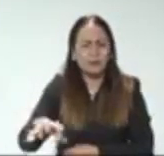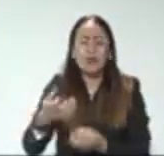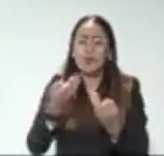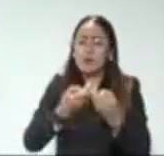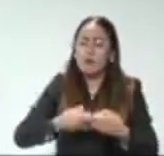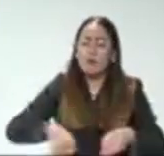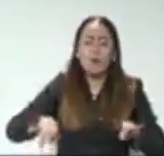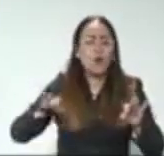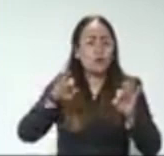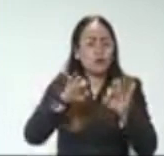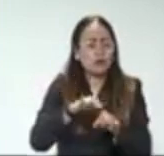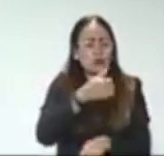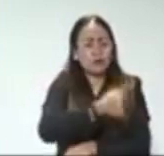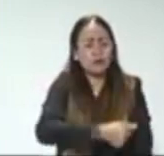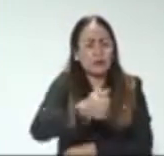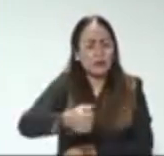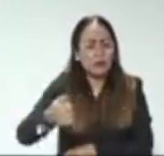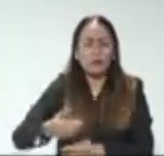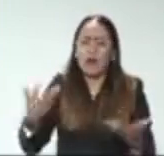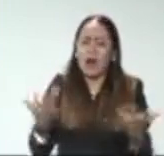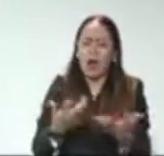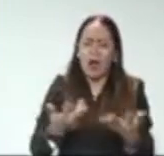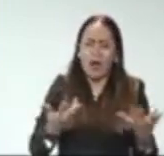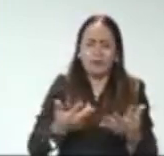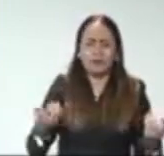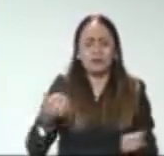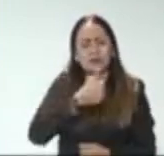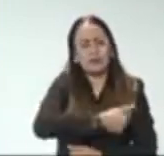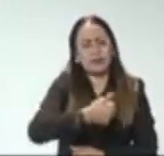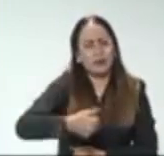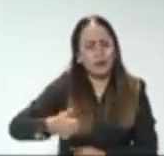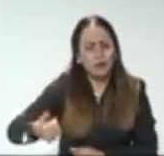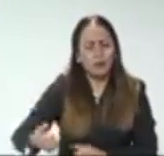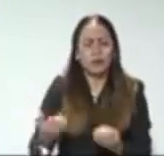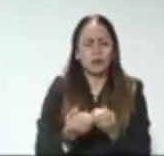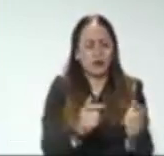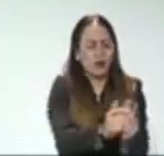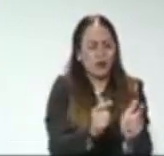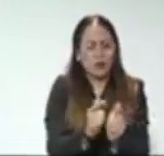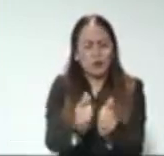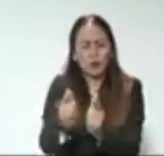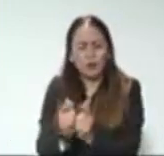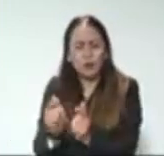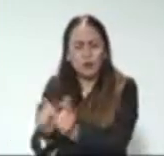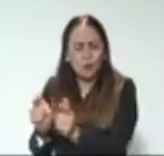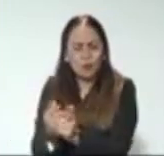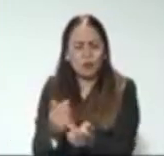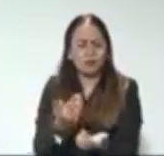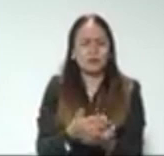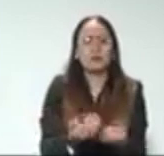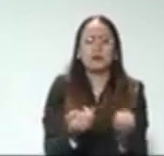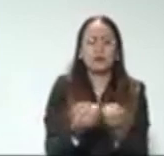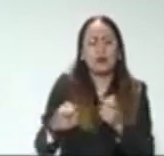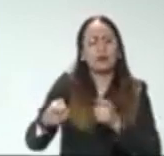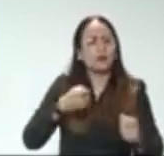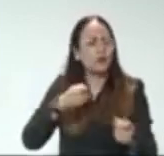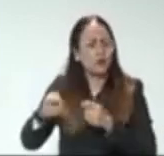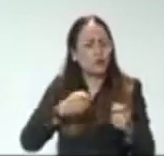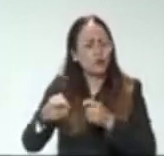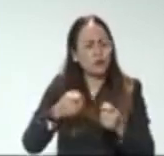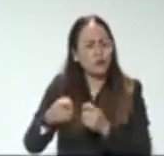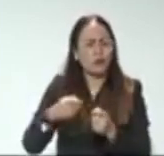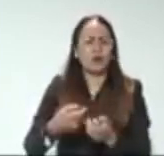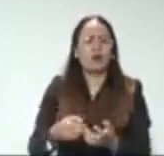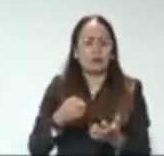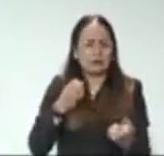con una dinámica propia con grupos de trabajos particulares con regulaciones y